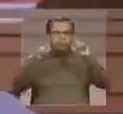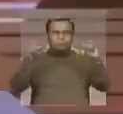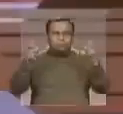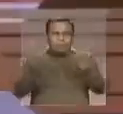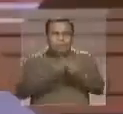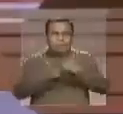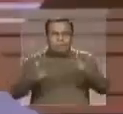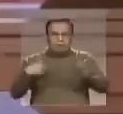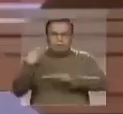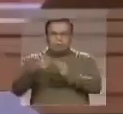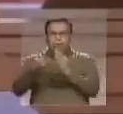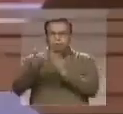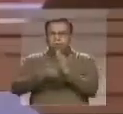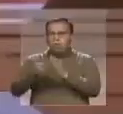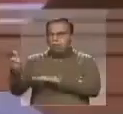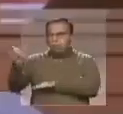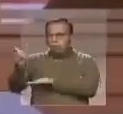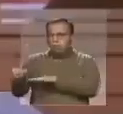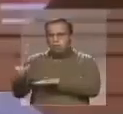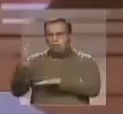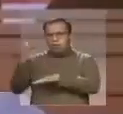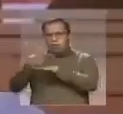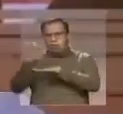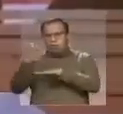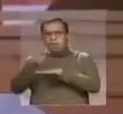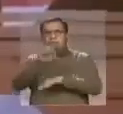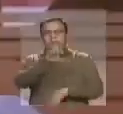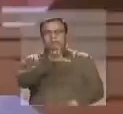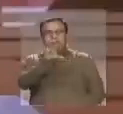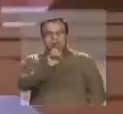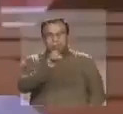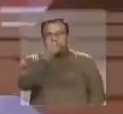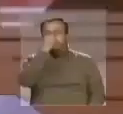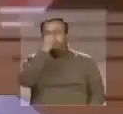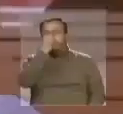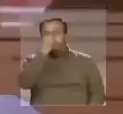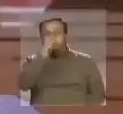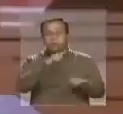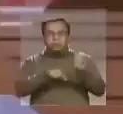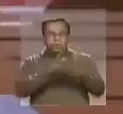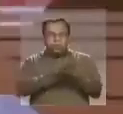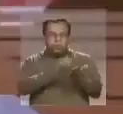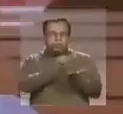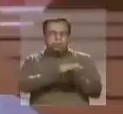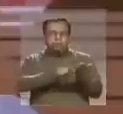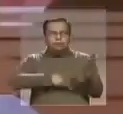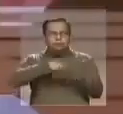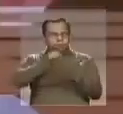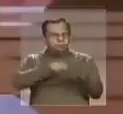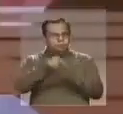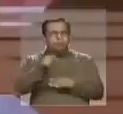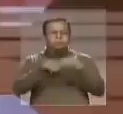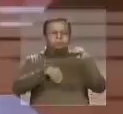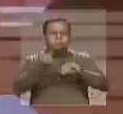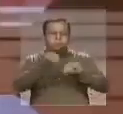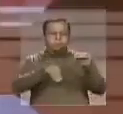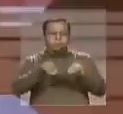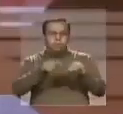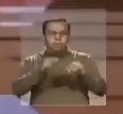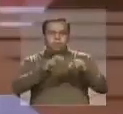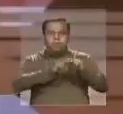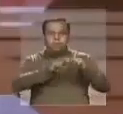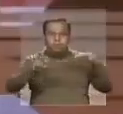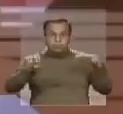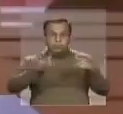orden de libertad al escolta que mató a Carlos Pizarro León Gómez. También hablaremos del acta, de la firma del acta para la construcción de un viaducto del